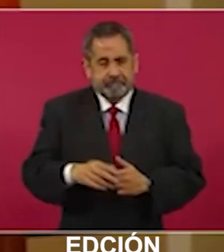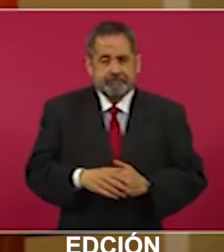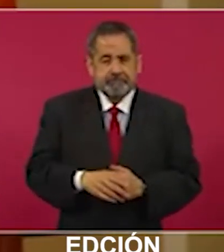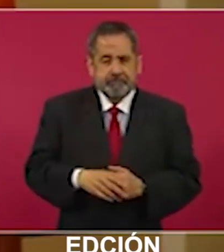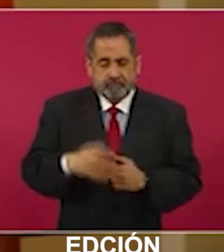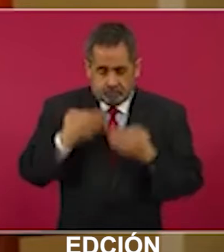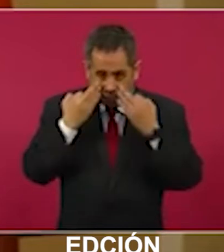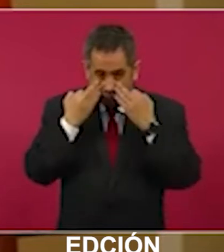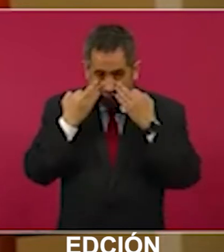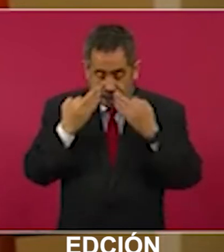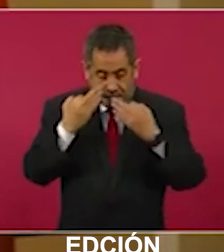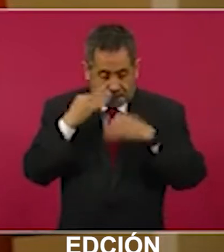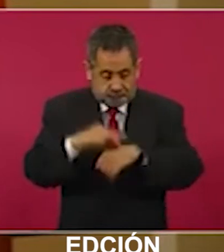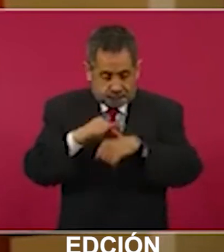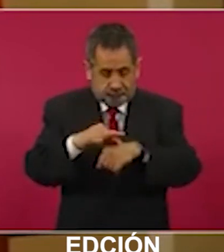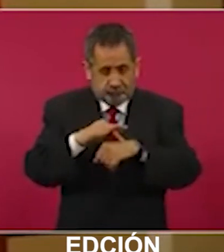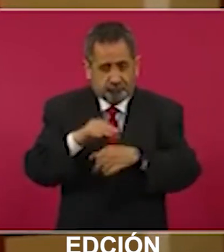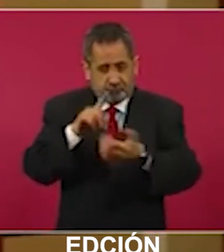me consta